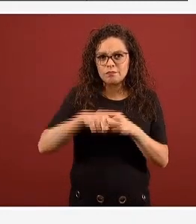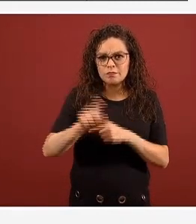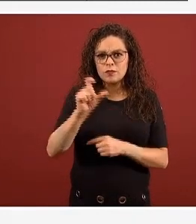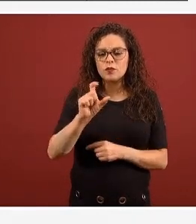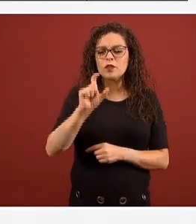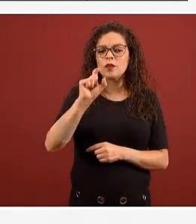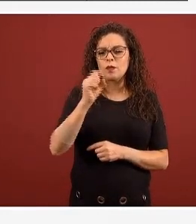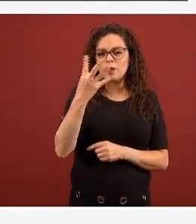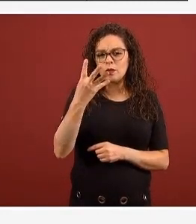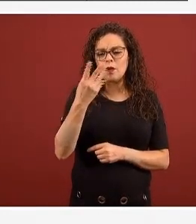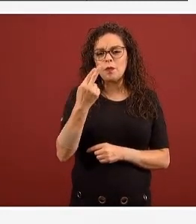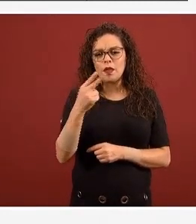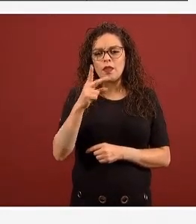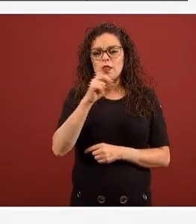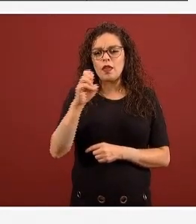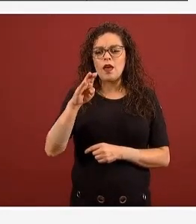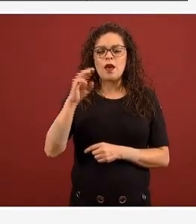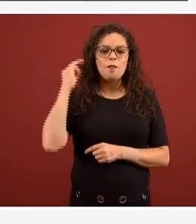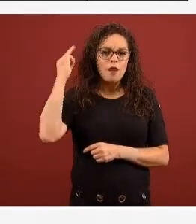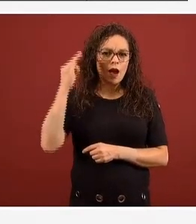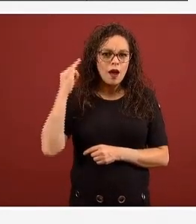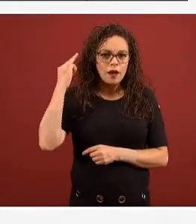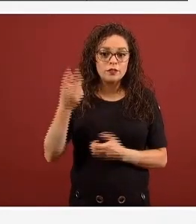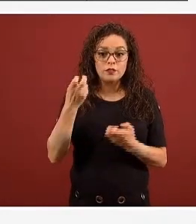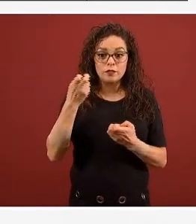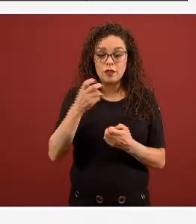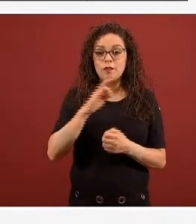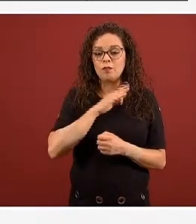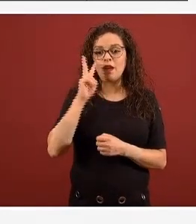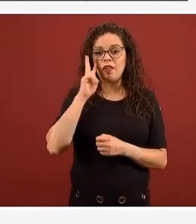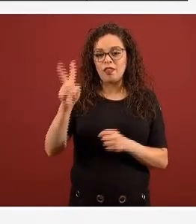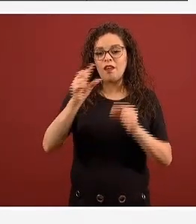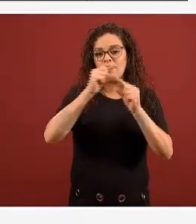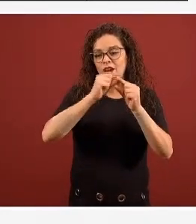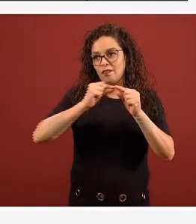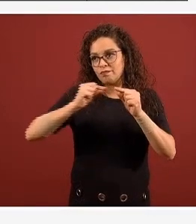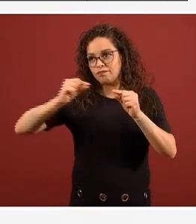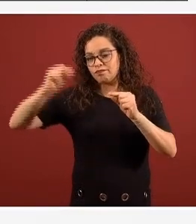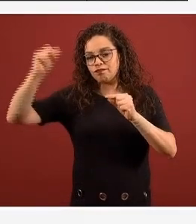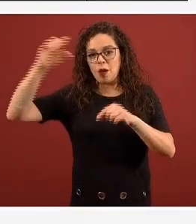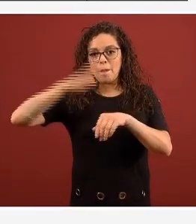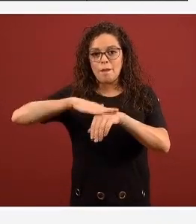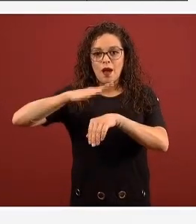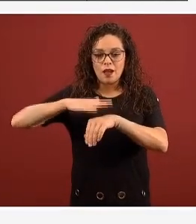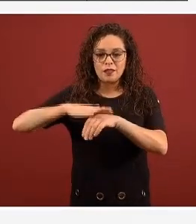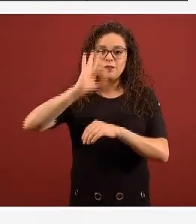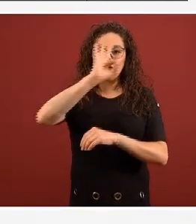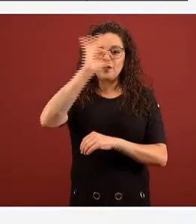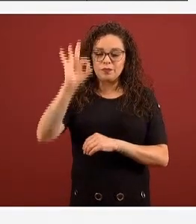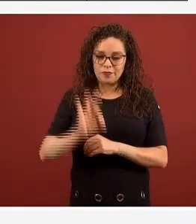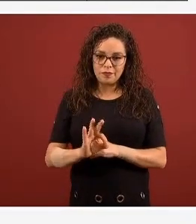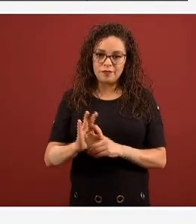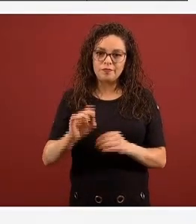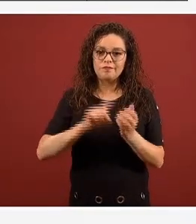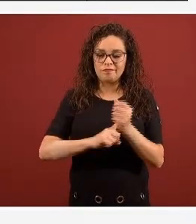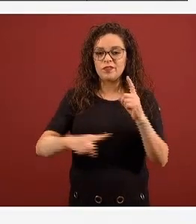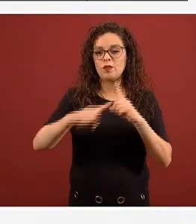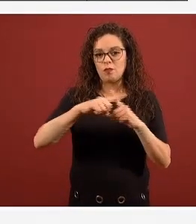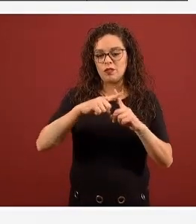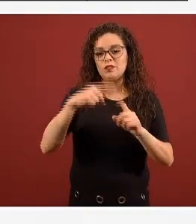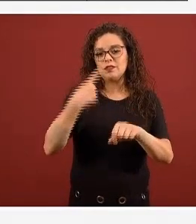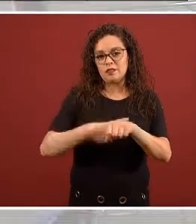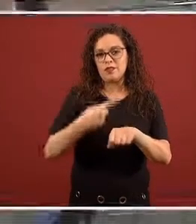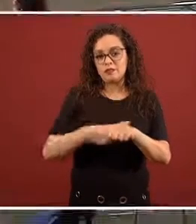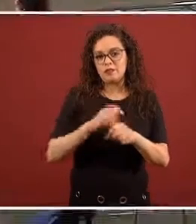24-25 de marzo en adelante, que ha sido una tendencia ascendente de este porcentaje de positividad, y lo veníamos también diciendo desde hace algunas semanas,